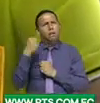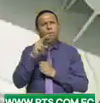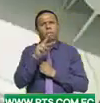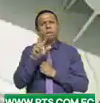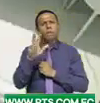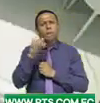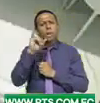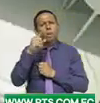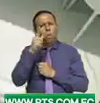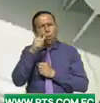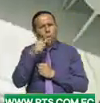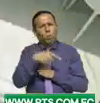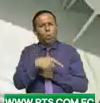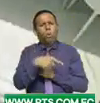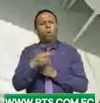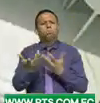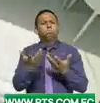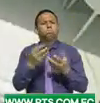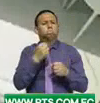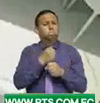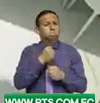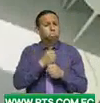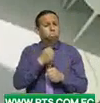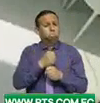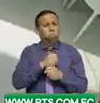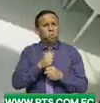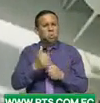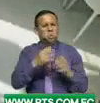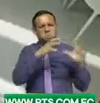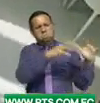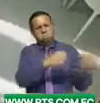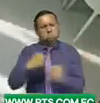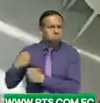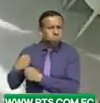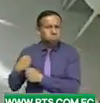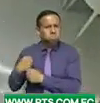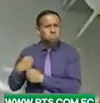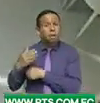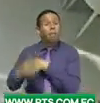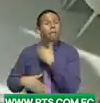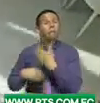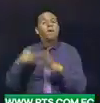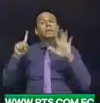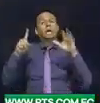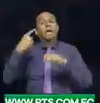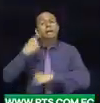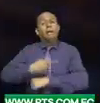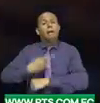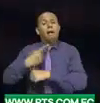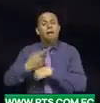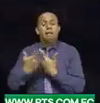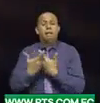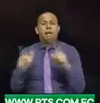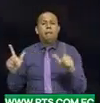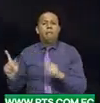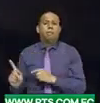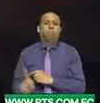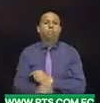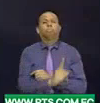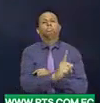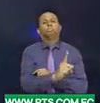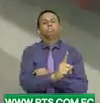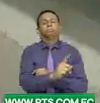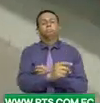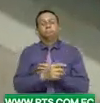junio, mientras permanecía en el local de comidas. Seis días después fue liberado en vía a la